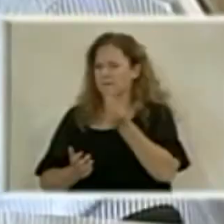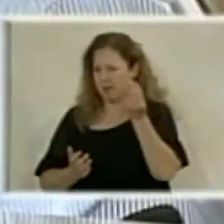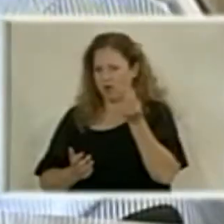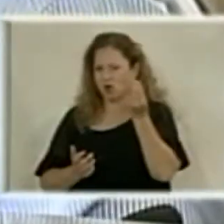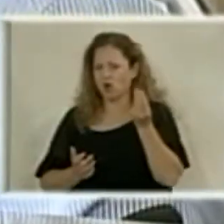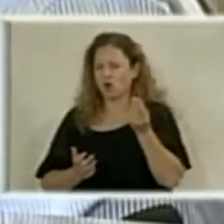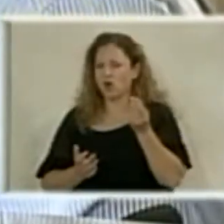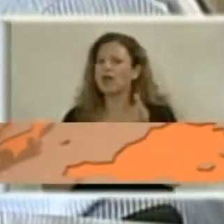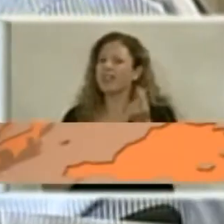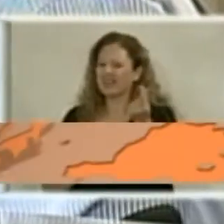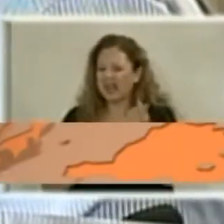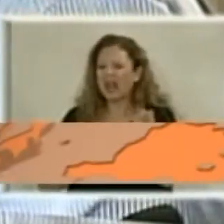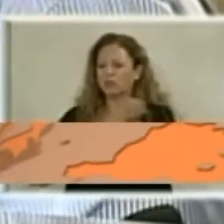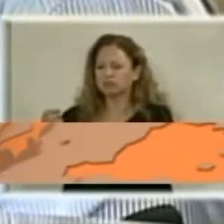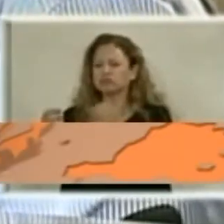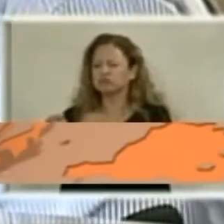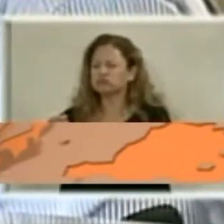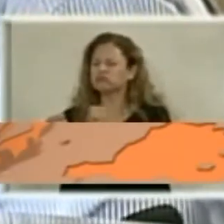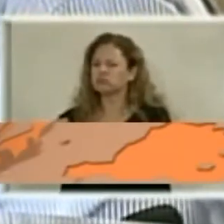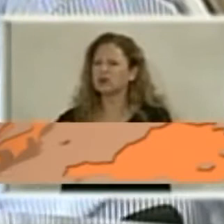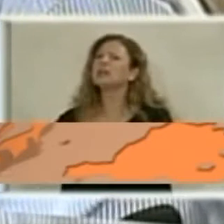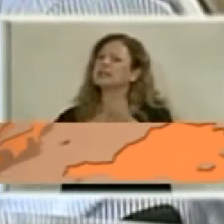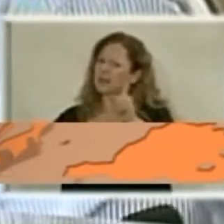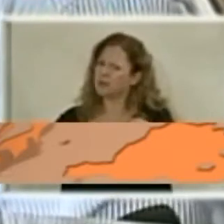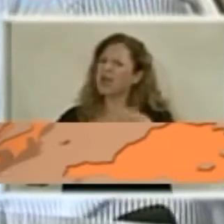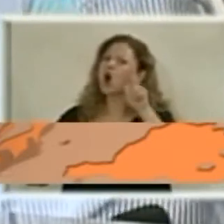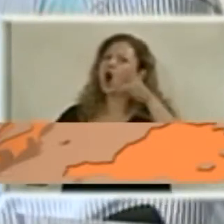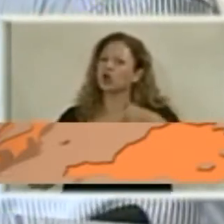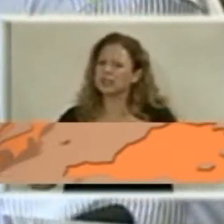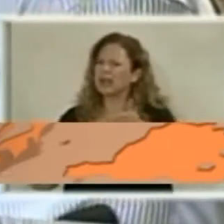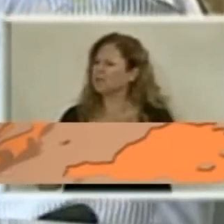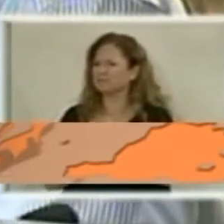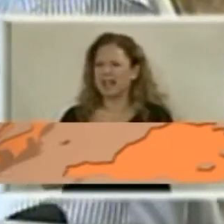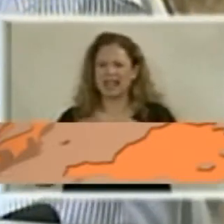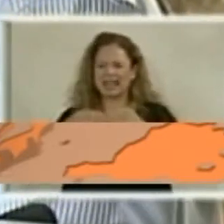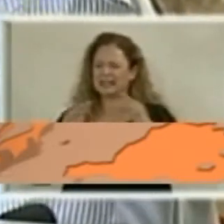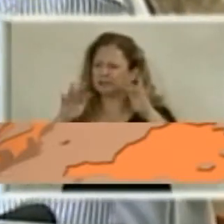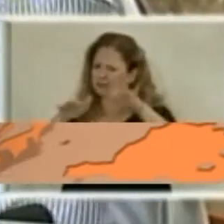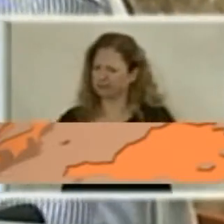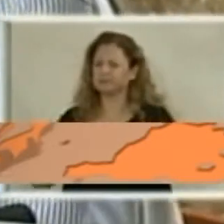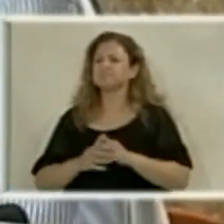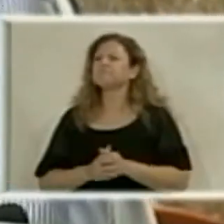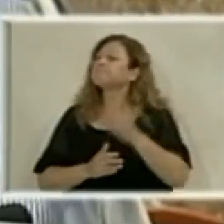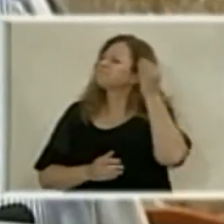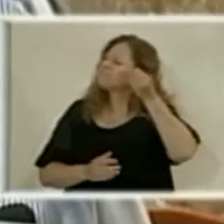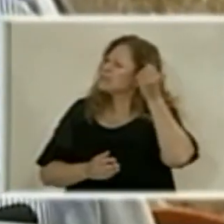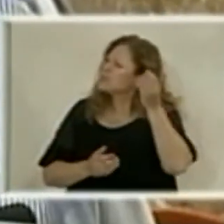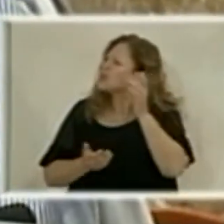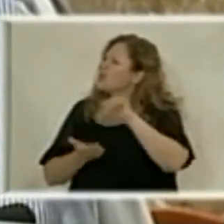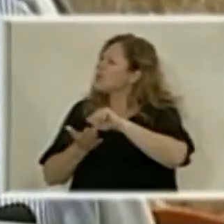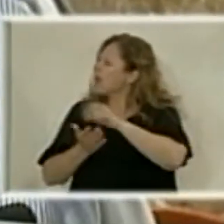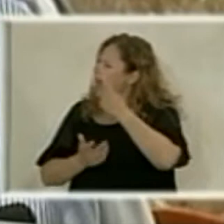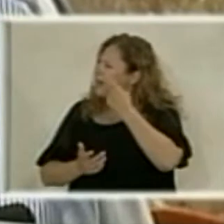Hay buen ingreso, hay una gran ocupación del hotel en la ciudad, en la provincia de Almería, y yo creo que la ciudad de Almería,